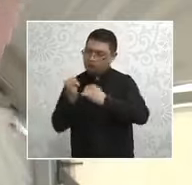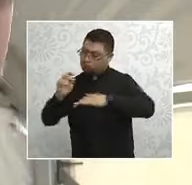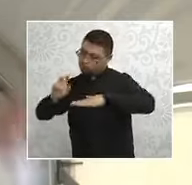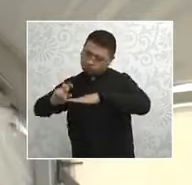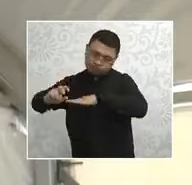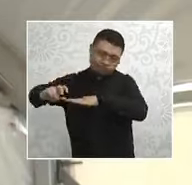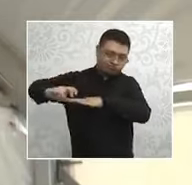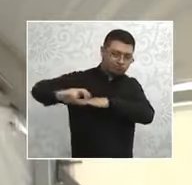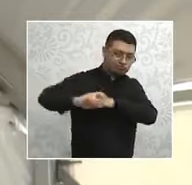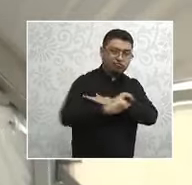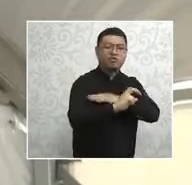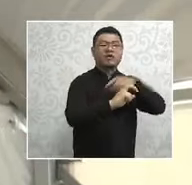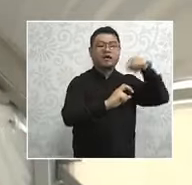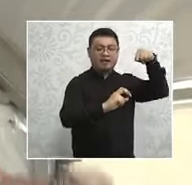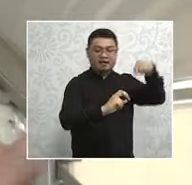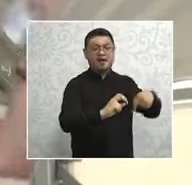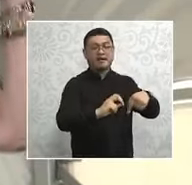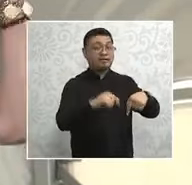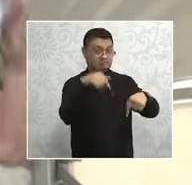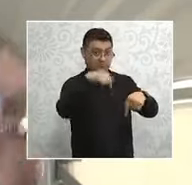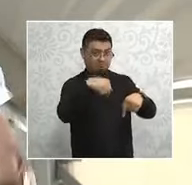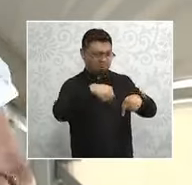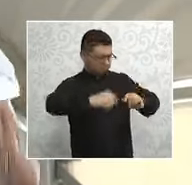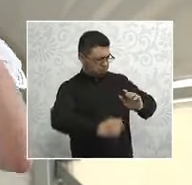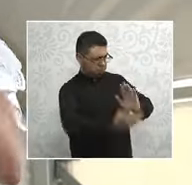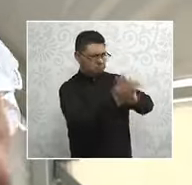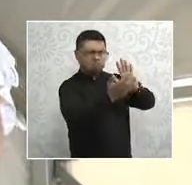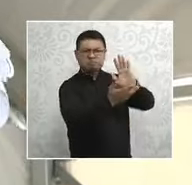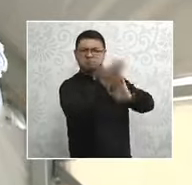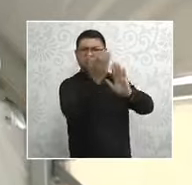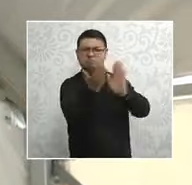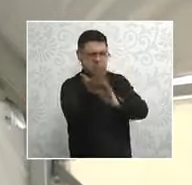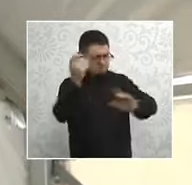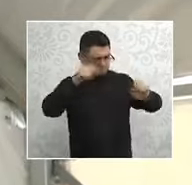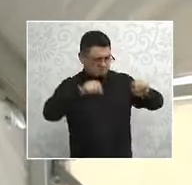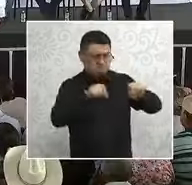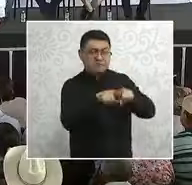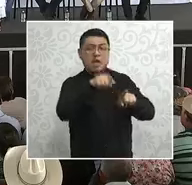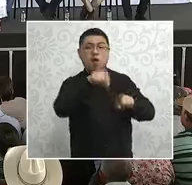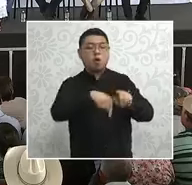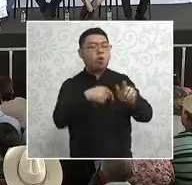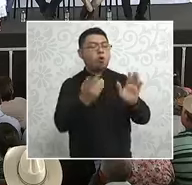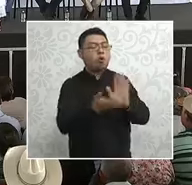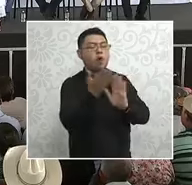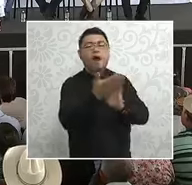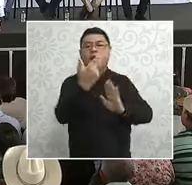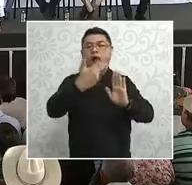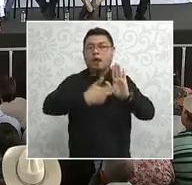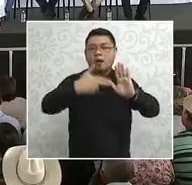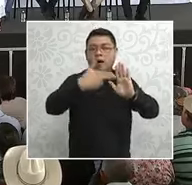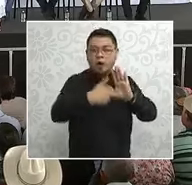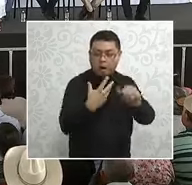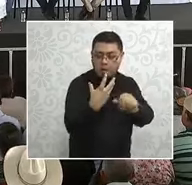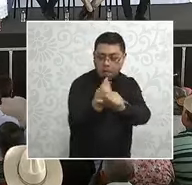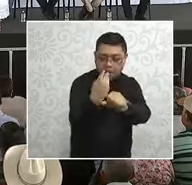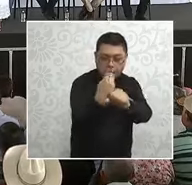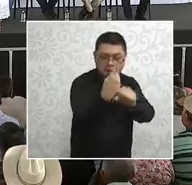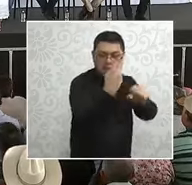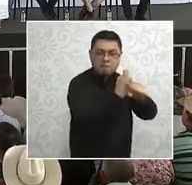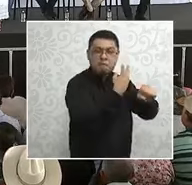de operaciones para componer todos los trenes de la región será un